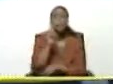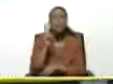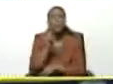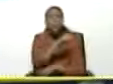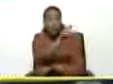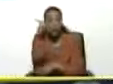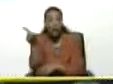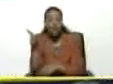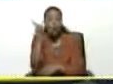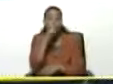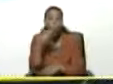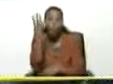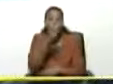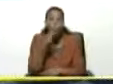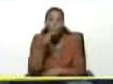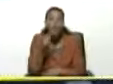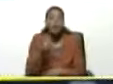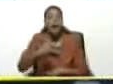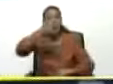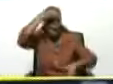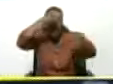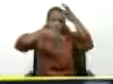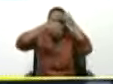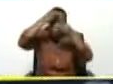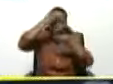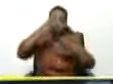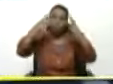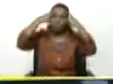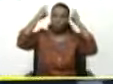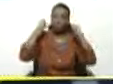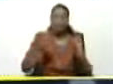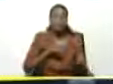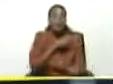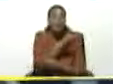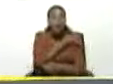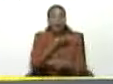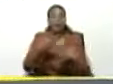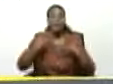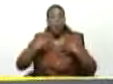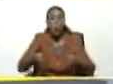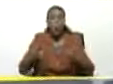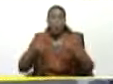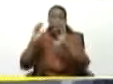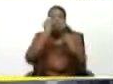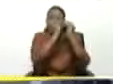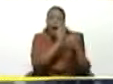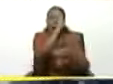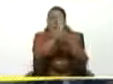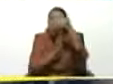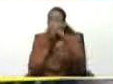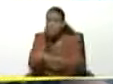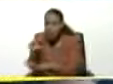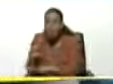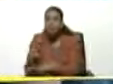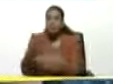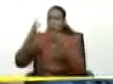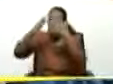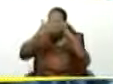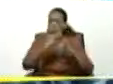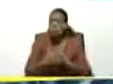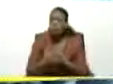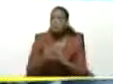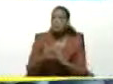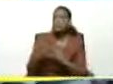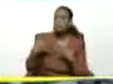a ustedes muchachos a formarse para llevarle salud a las comunidades a la gente humilde de este país Ernesto dale un